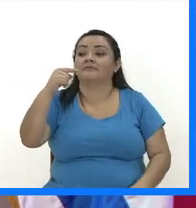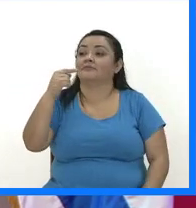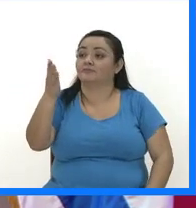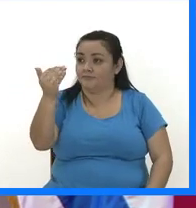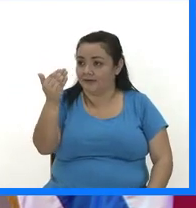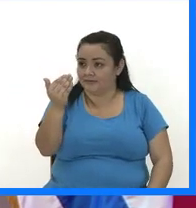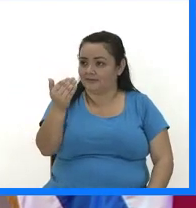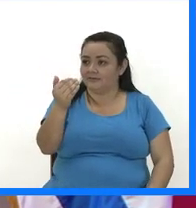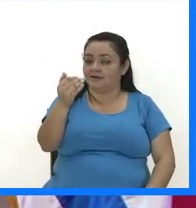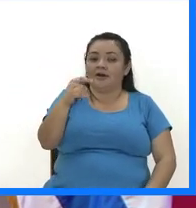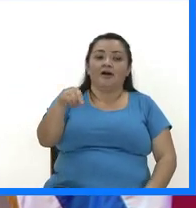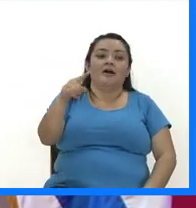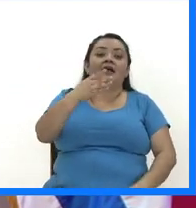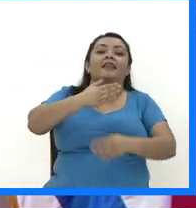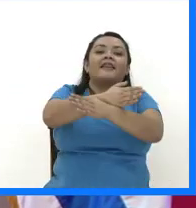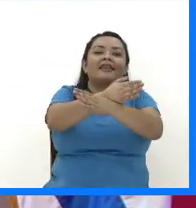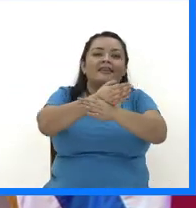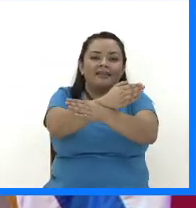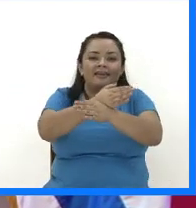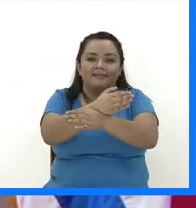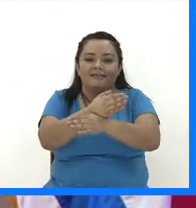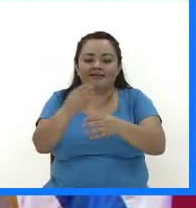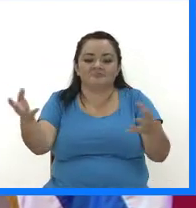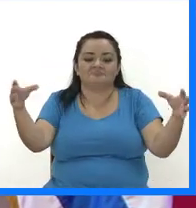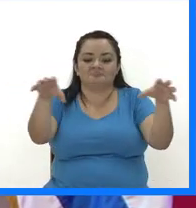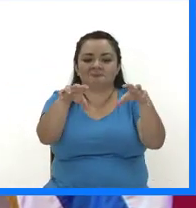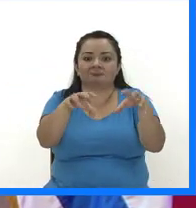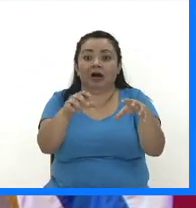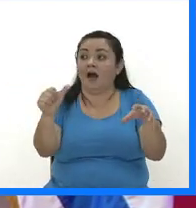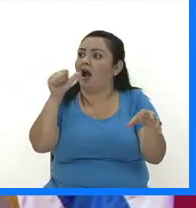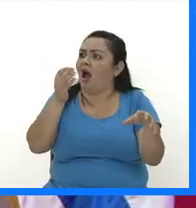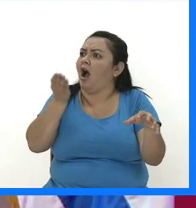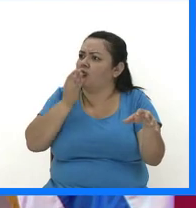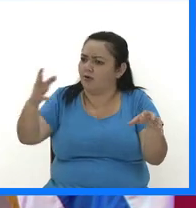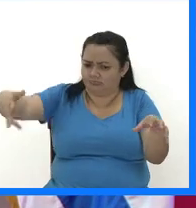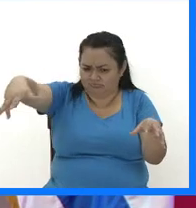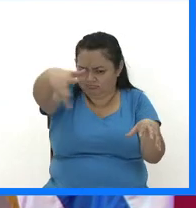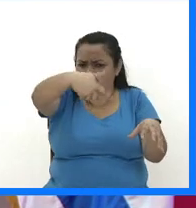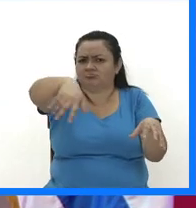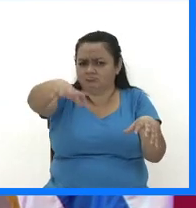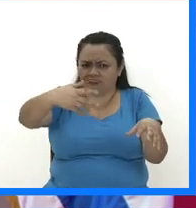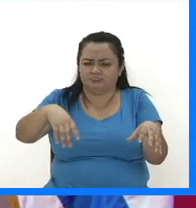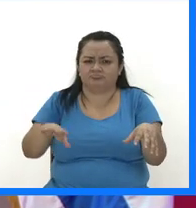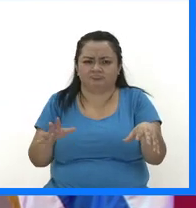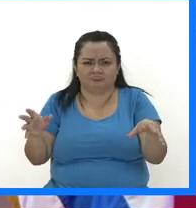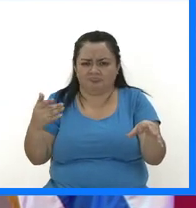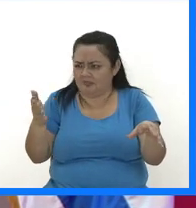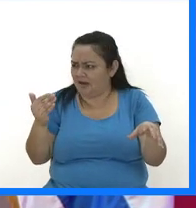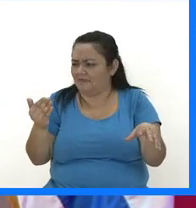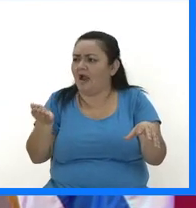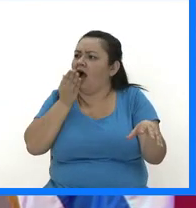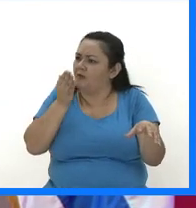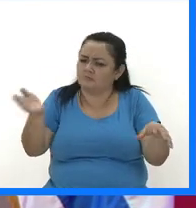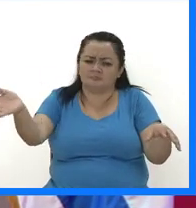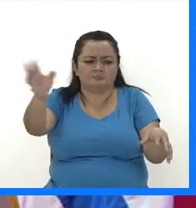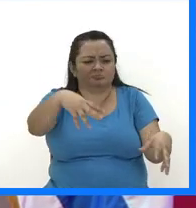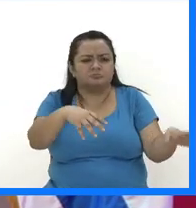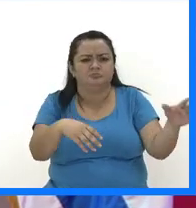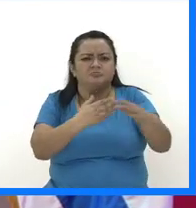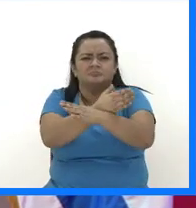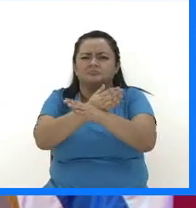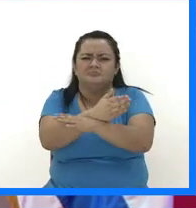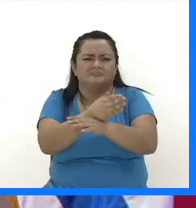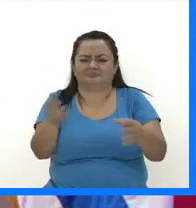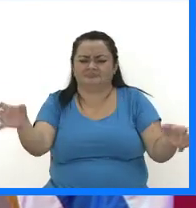leña y la mojan hermano en la cabeza de quien se sabe que si ese asunto se aplica no funciona lo sería mojado su marido que no arranca